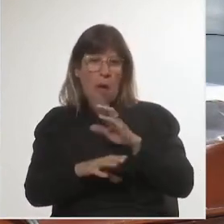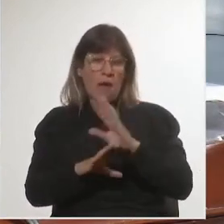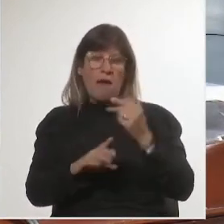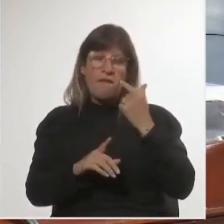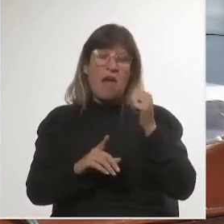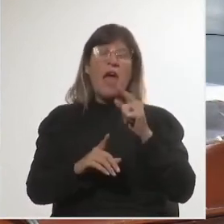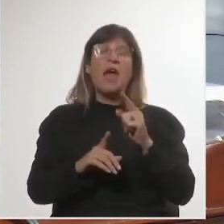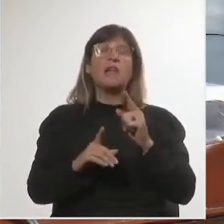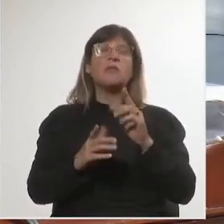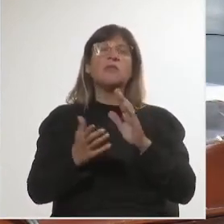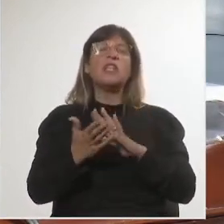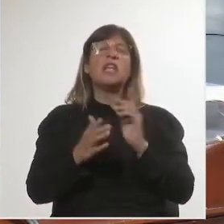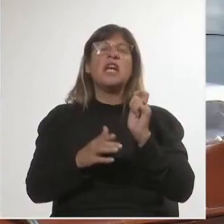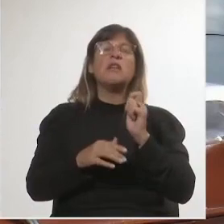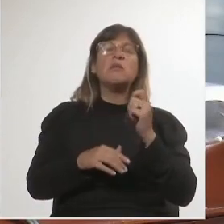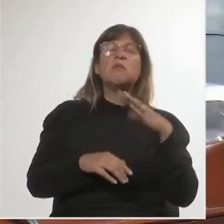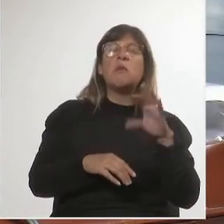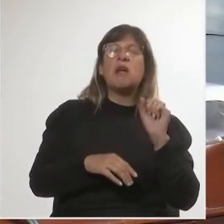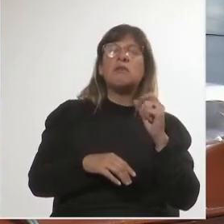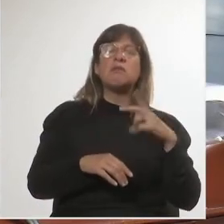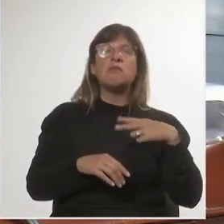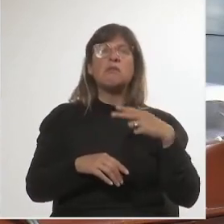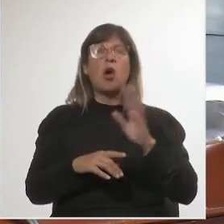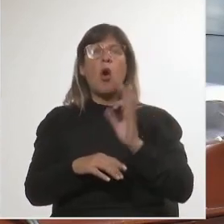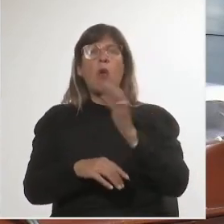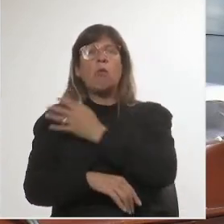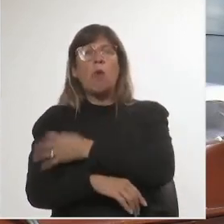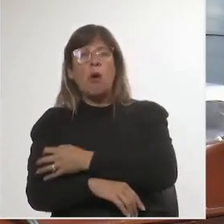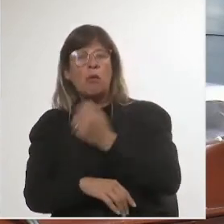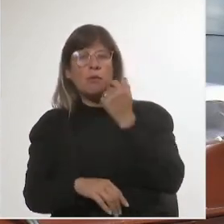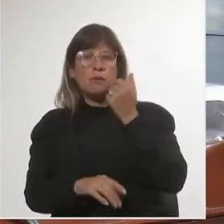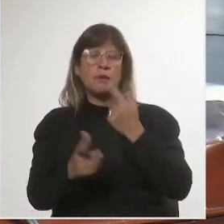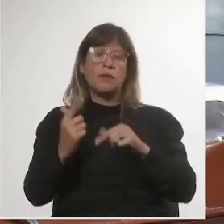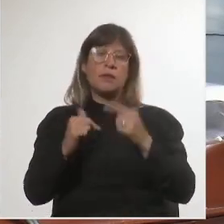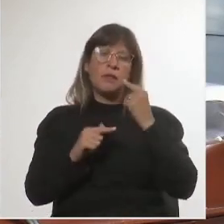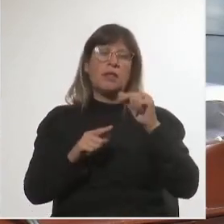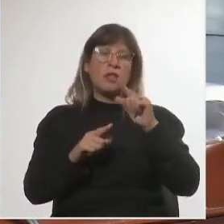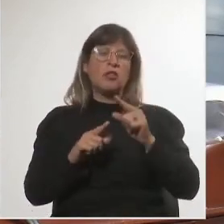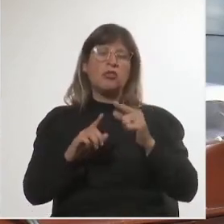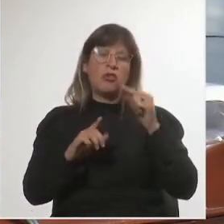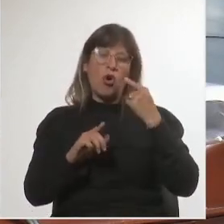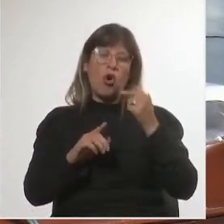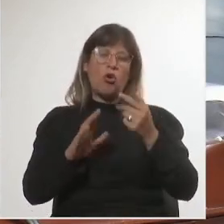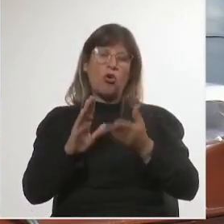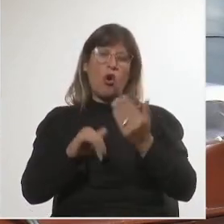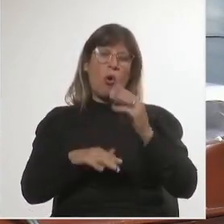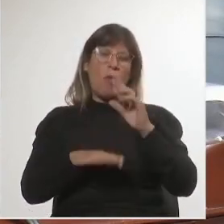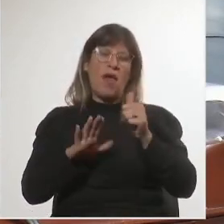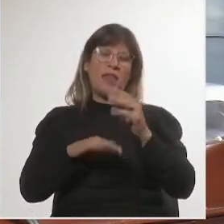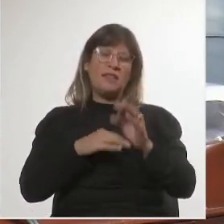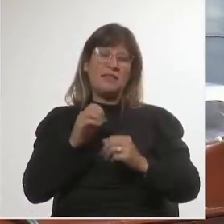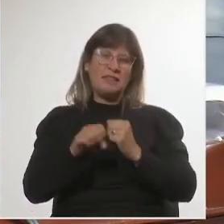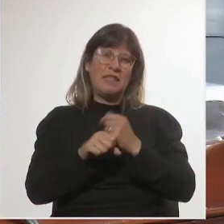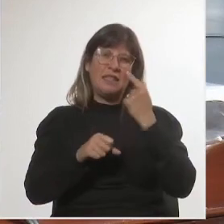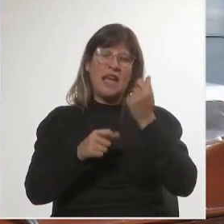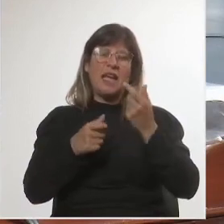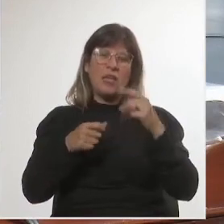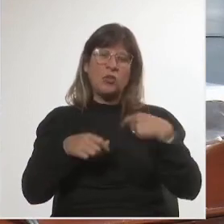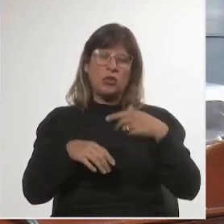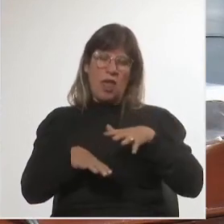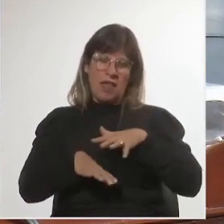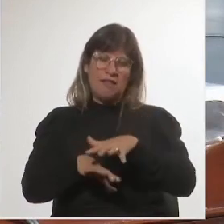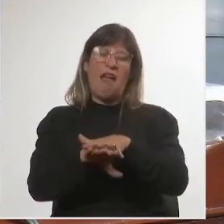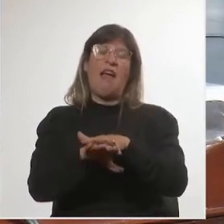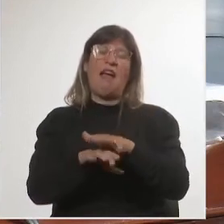de carácter material. La vida social del agro que conozco por más de 6 décadas es una sociedad integrada en la que las